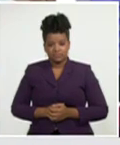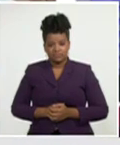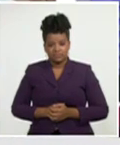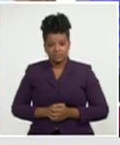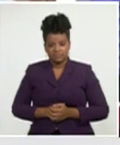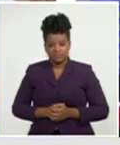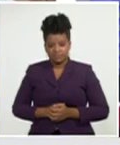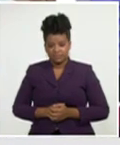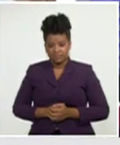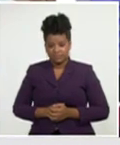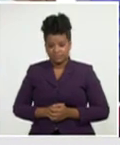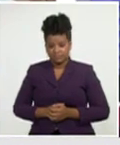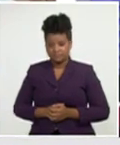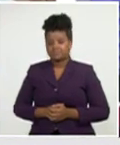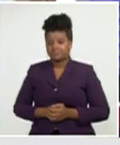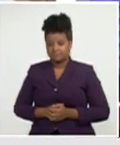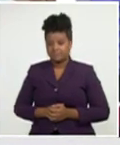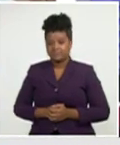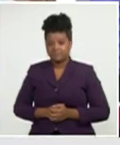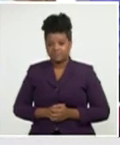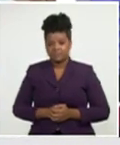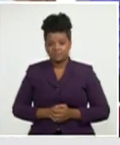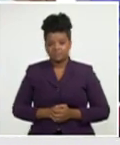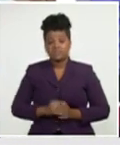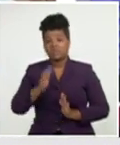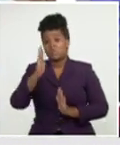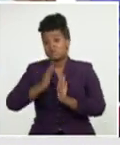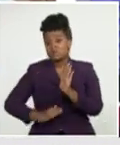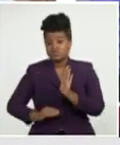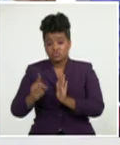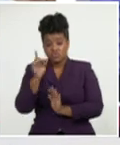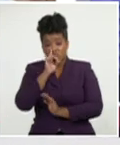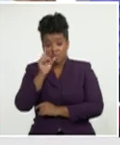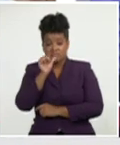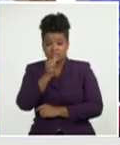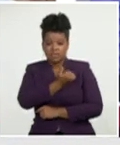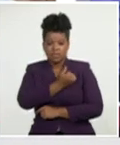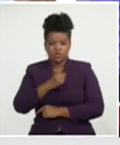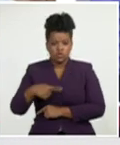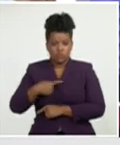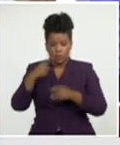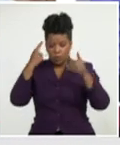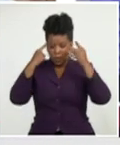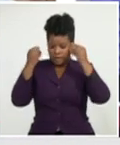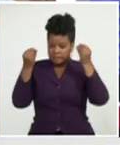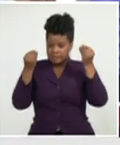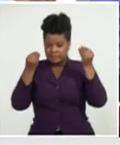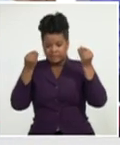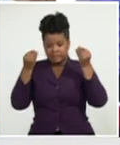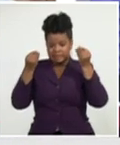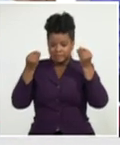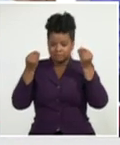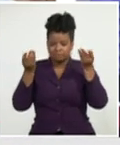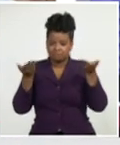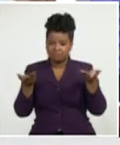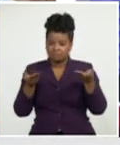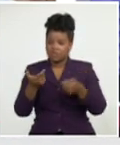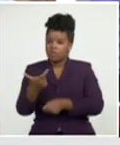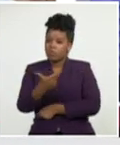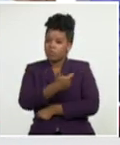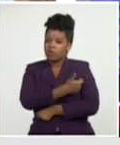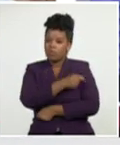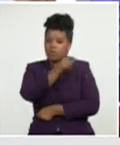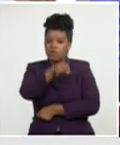de noviembre o diciembre empezamos a pensar como científicos al fin qué alternativa de vacunación podría haber para las personas que